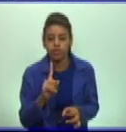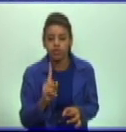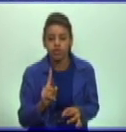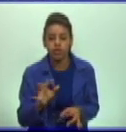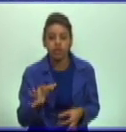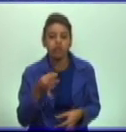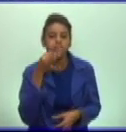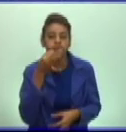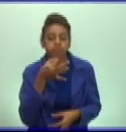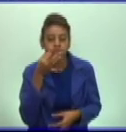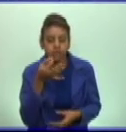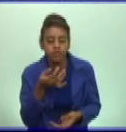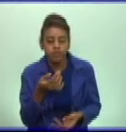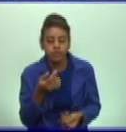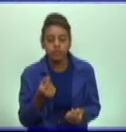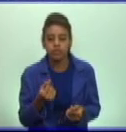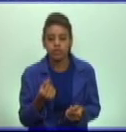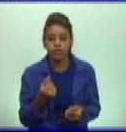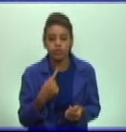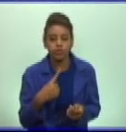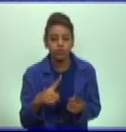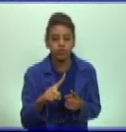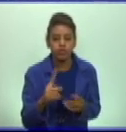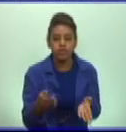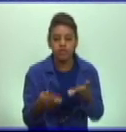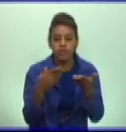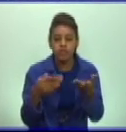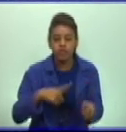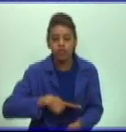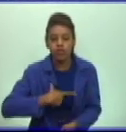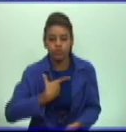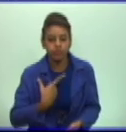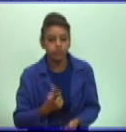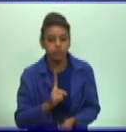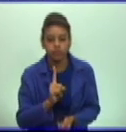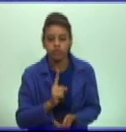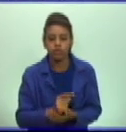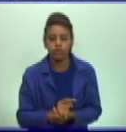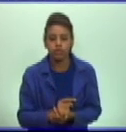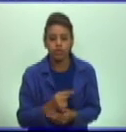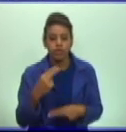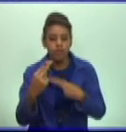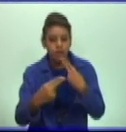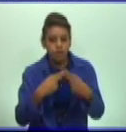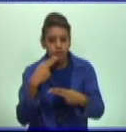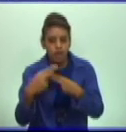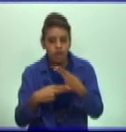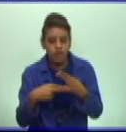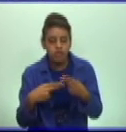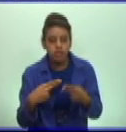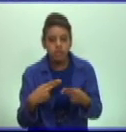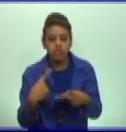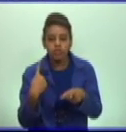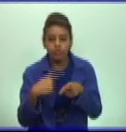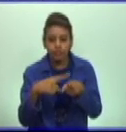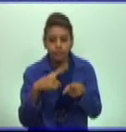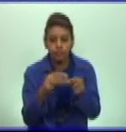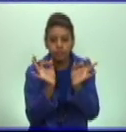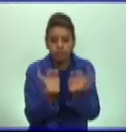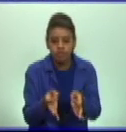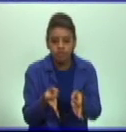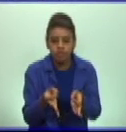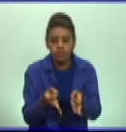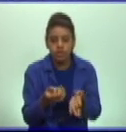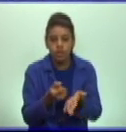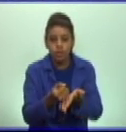replicar, ni dar argumentos, ni desarrollar la cultura, sino era realizar hechos concretos en beneficio